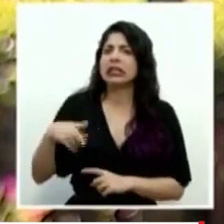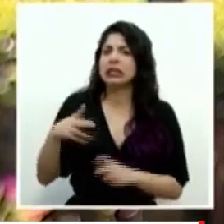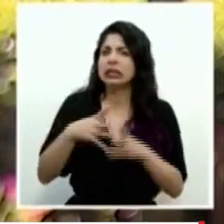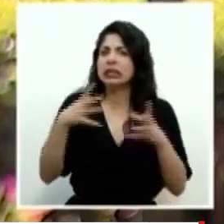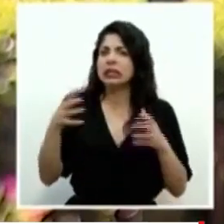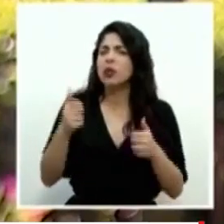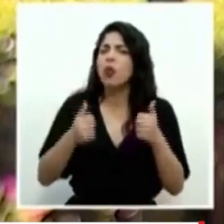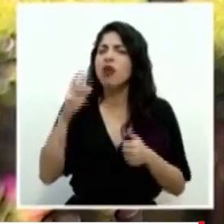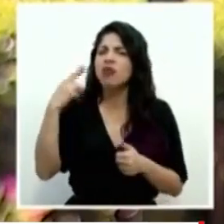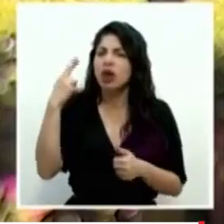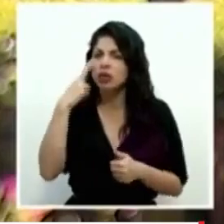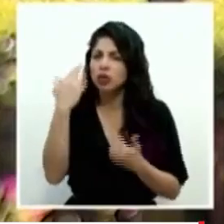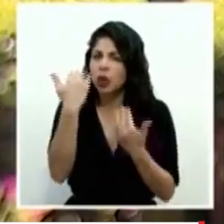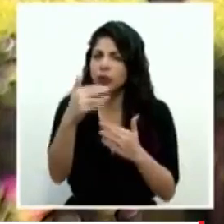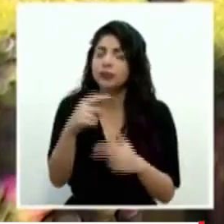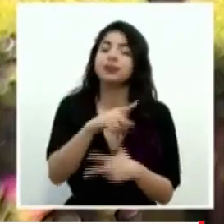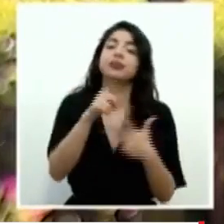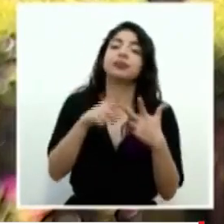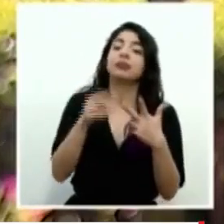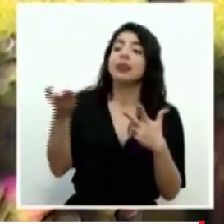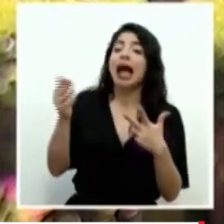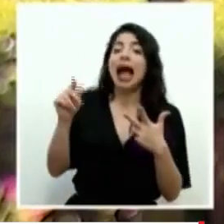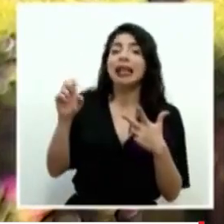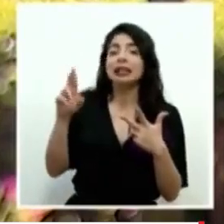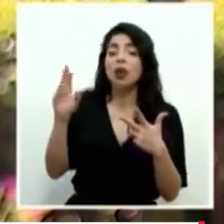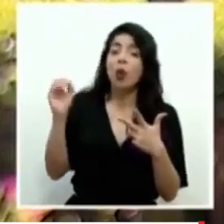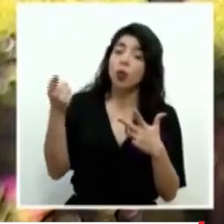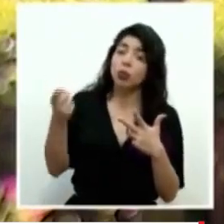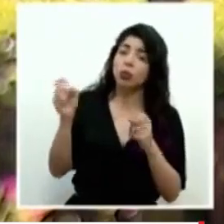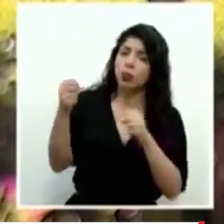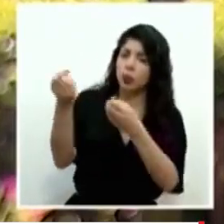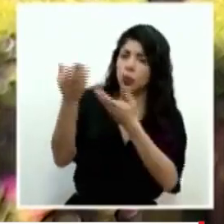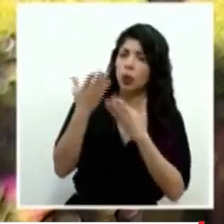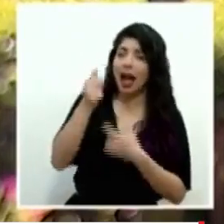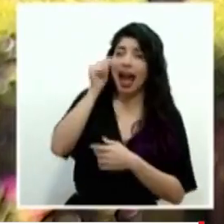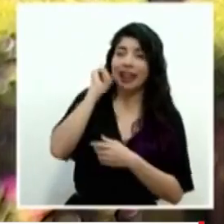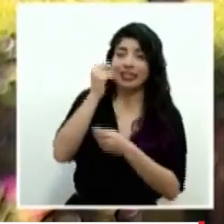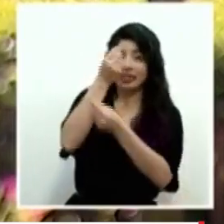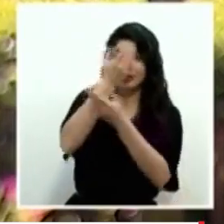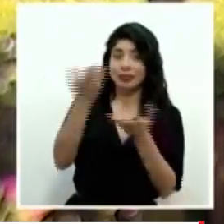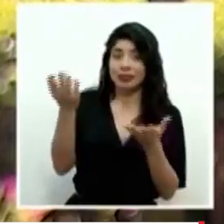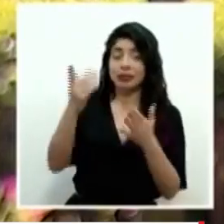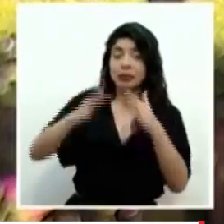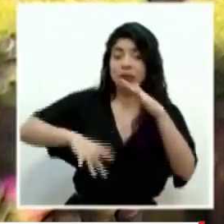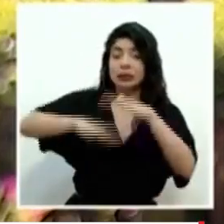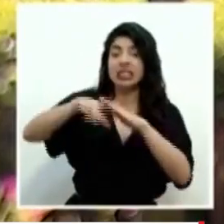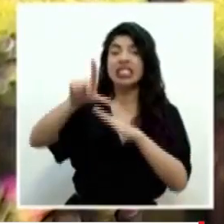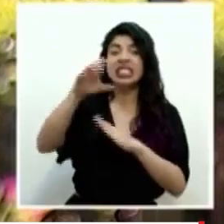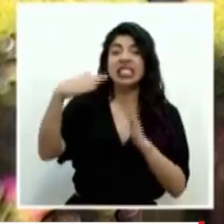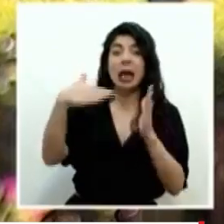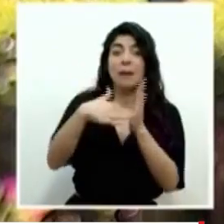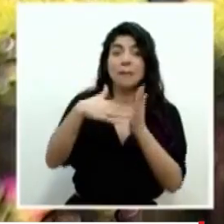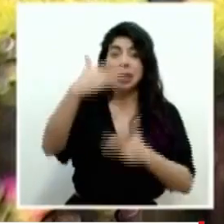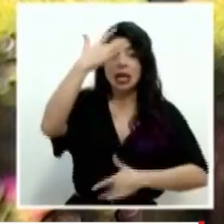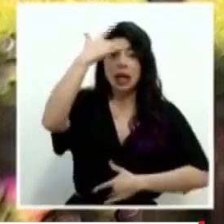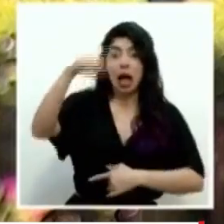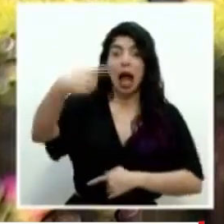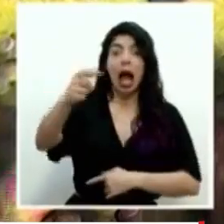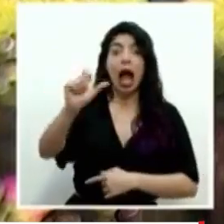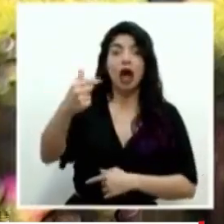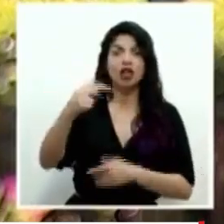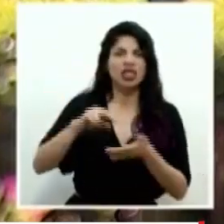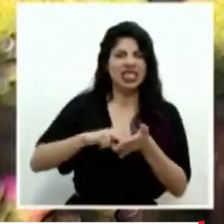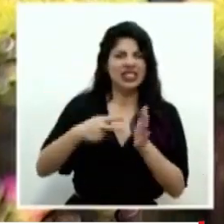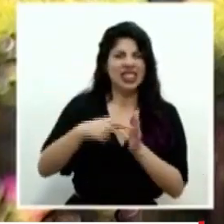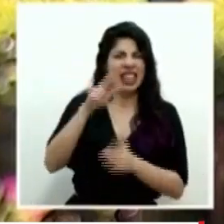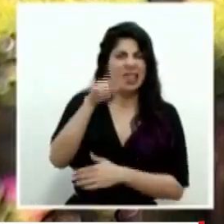crecimiento de casos? Y después, no sé si usted, don Alexander, nos pueden precisar, con la proyección que anuncian ayer para llegar a 100.000 casos a mediados de agosto, estamos hablando